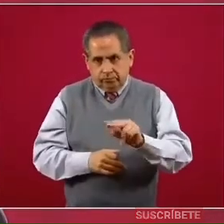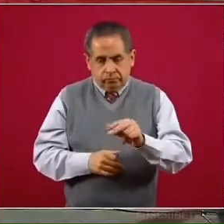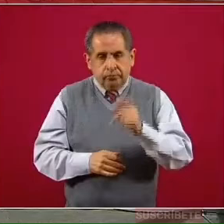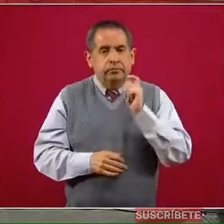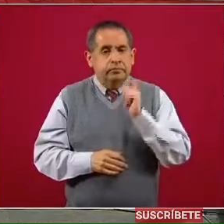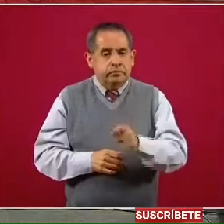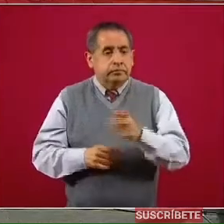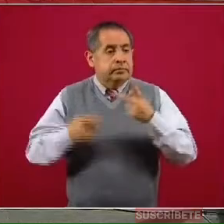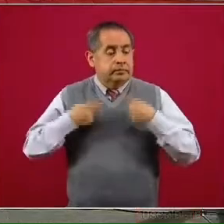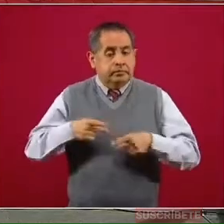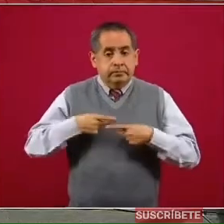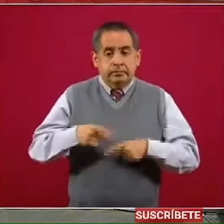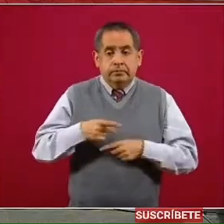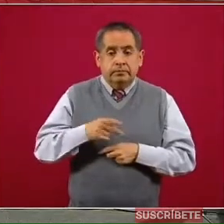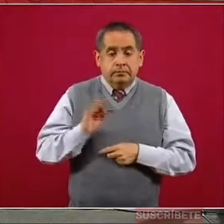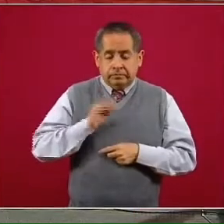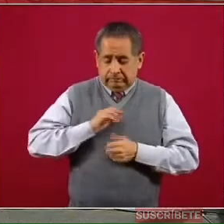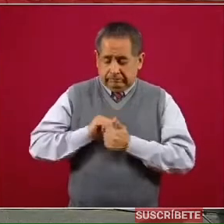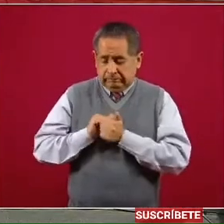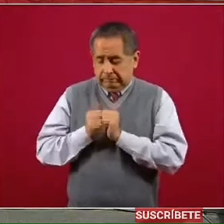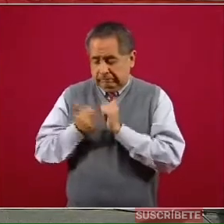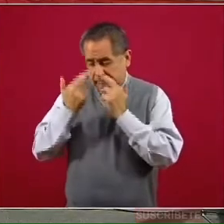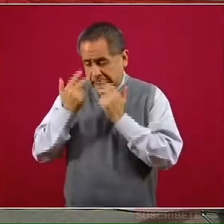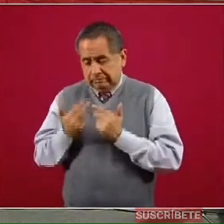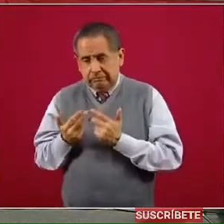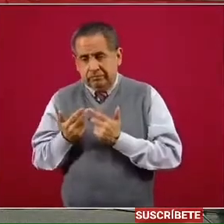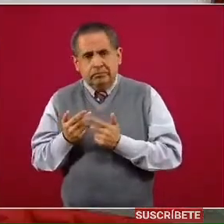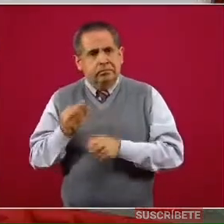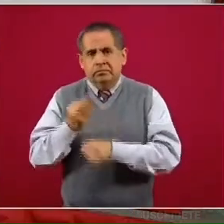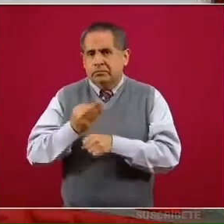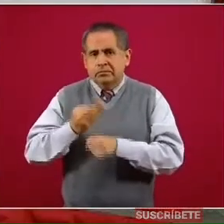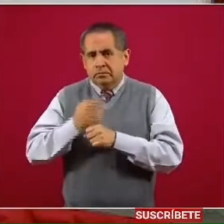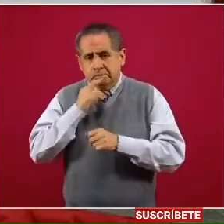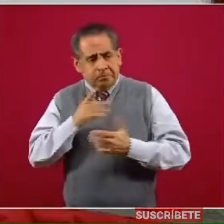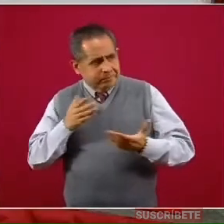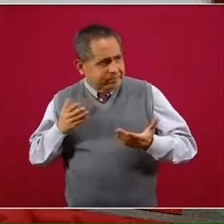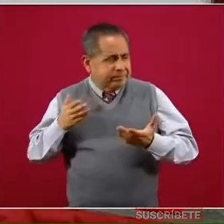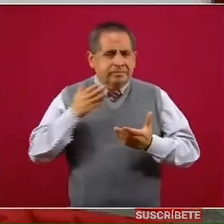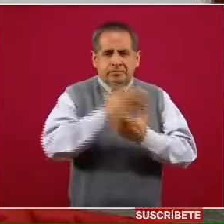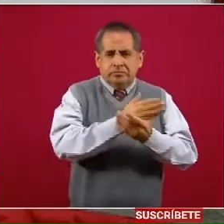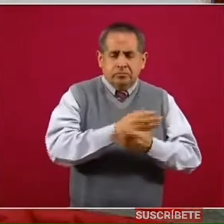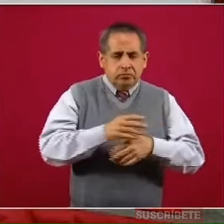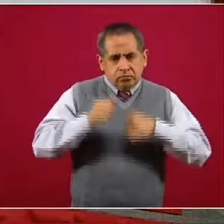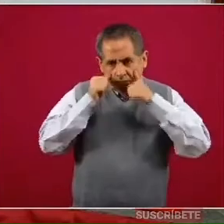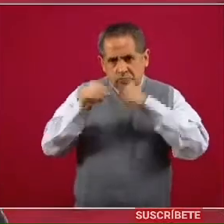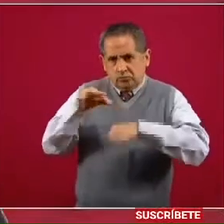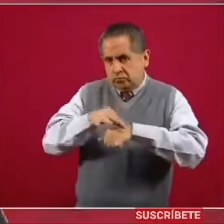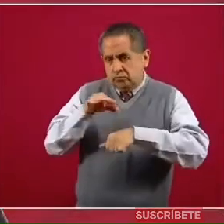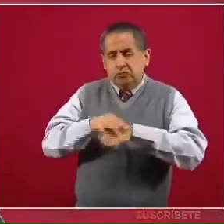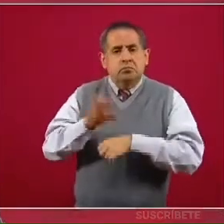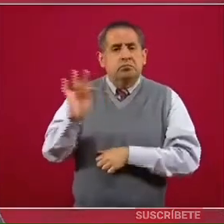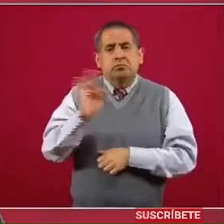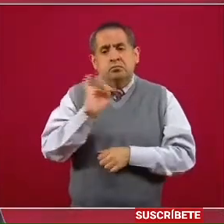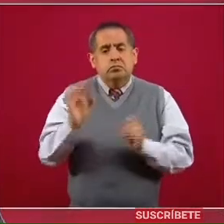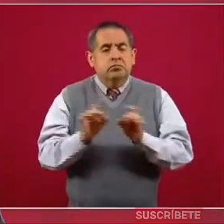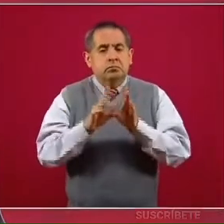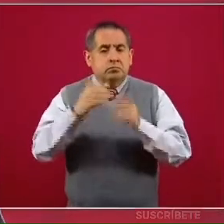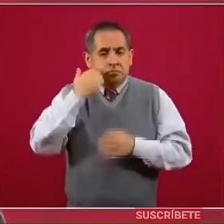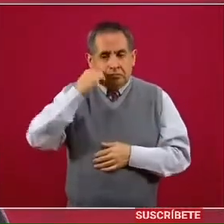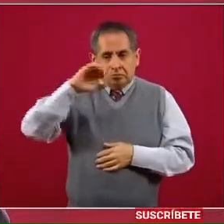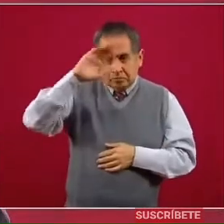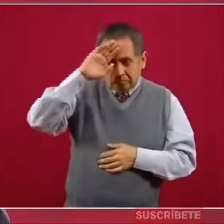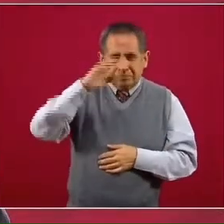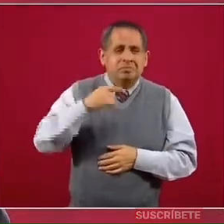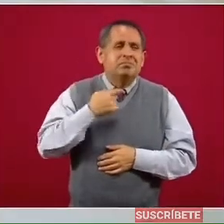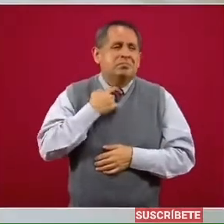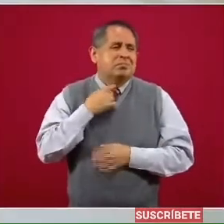las personas que están en riesgo de complicarse, entonces acudan muy pronto a atención médica si presentan fiebre, tos,